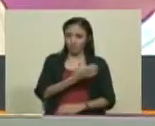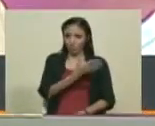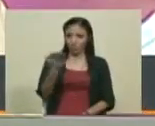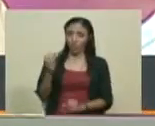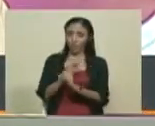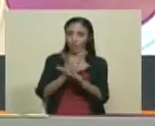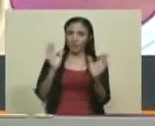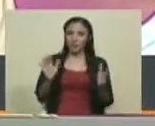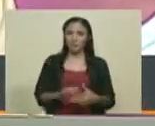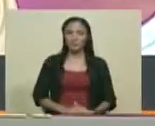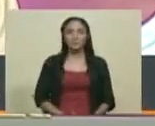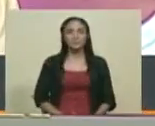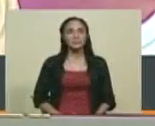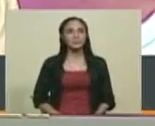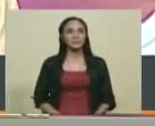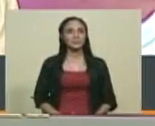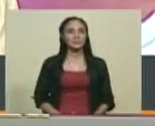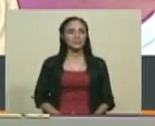que